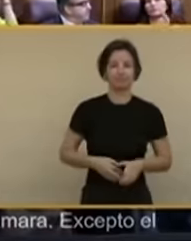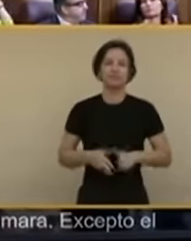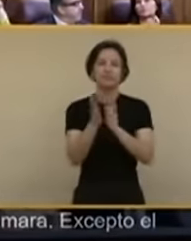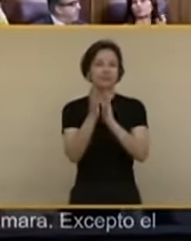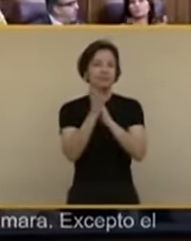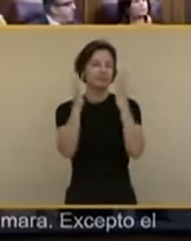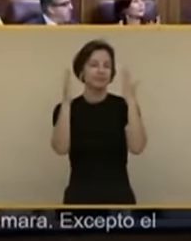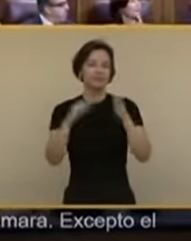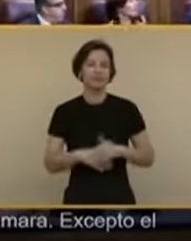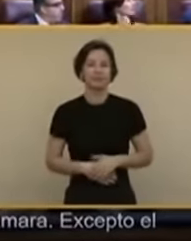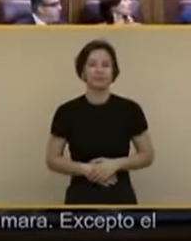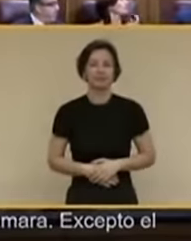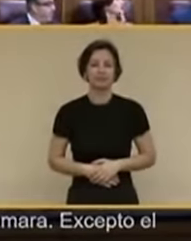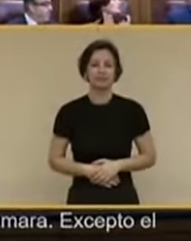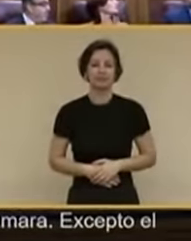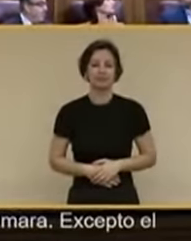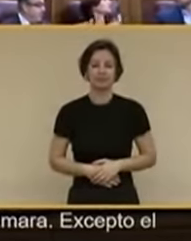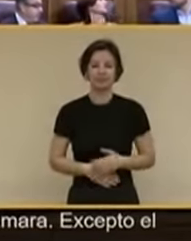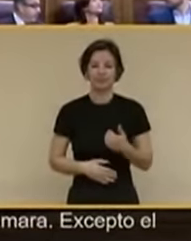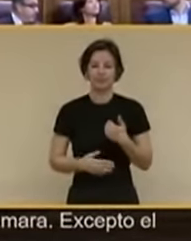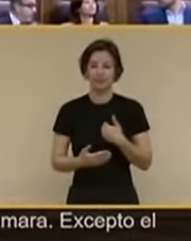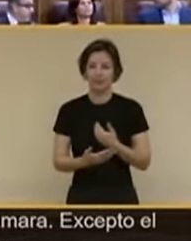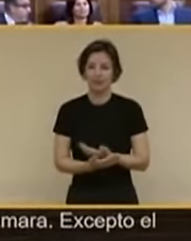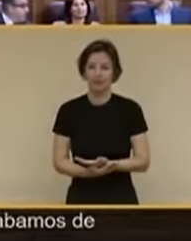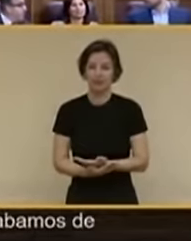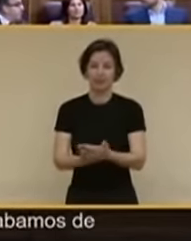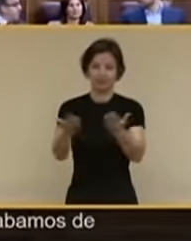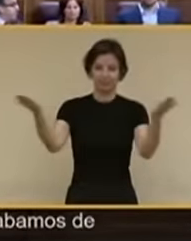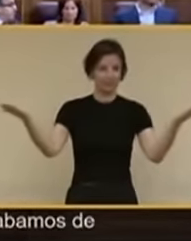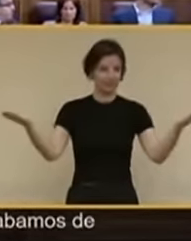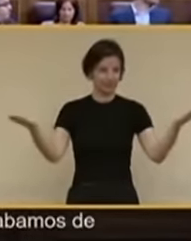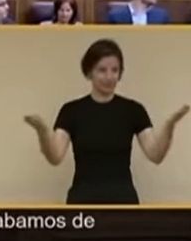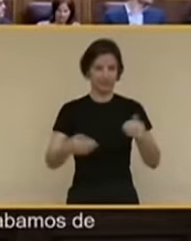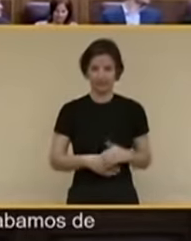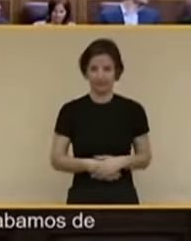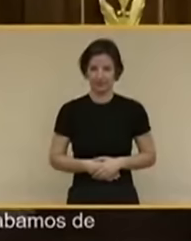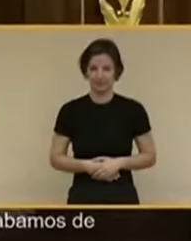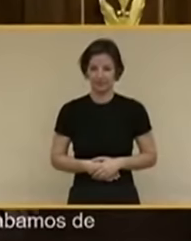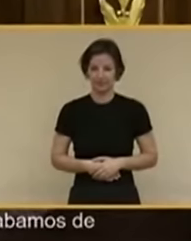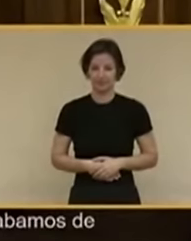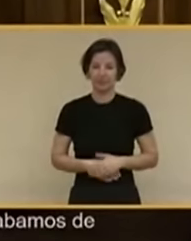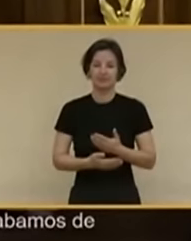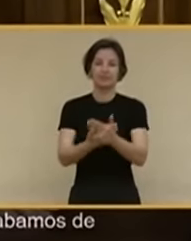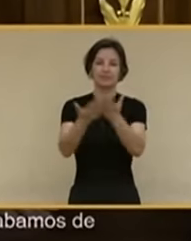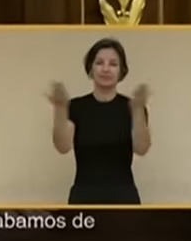días señoría señorías